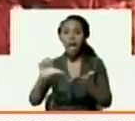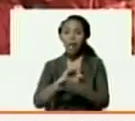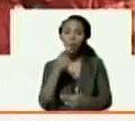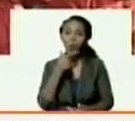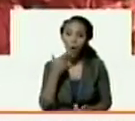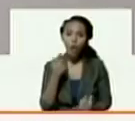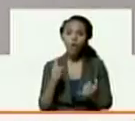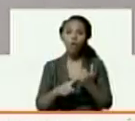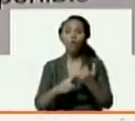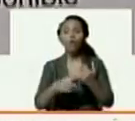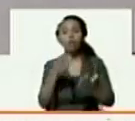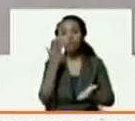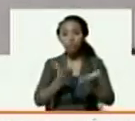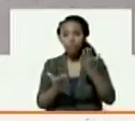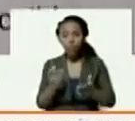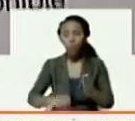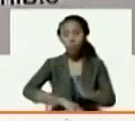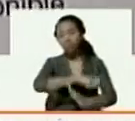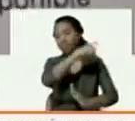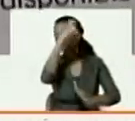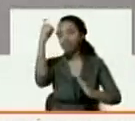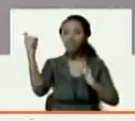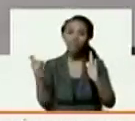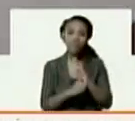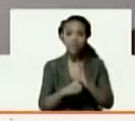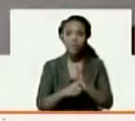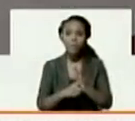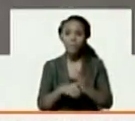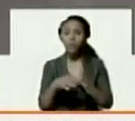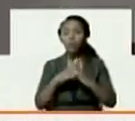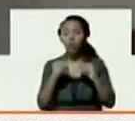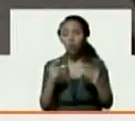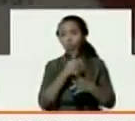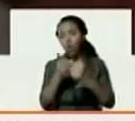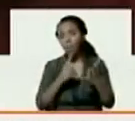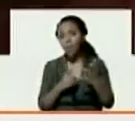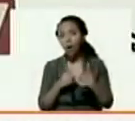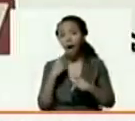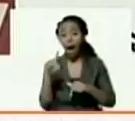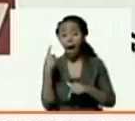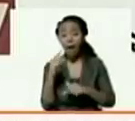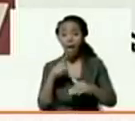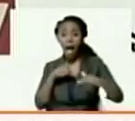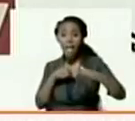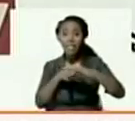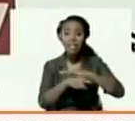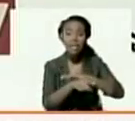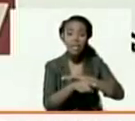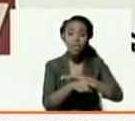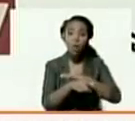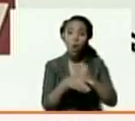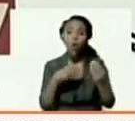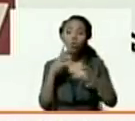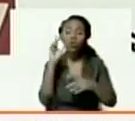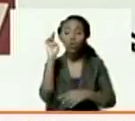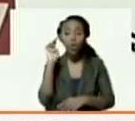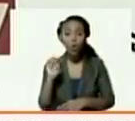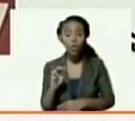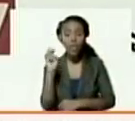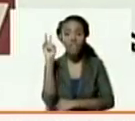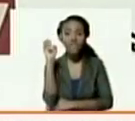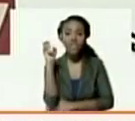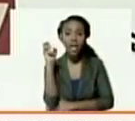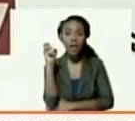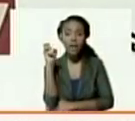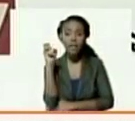estatutos, absolutamente todos los documentos. Además, tendrá acceso al boletín de todos los días viernes, el